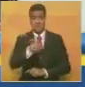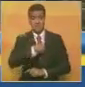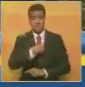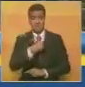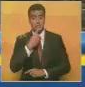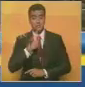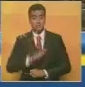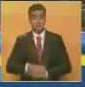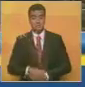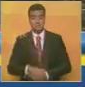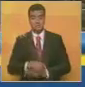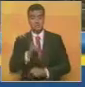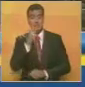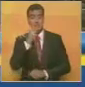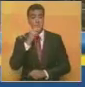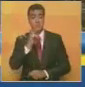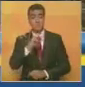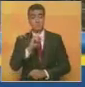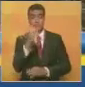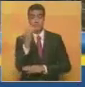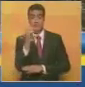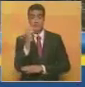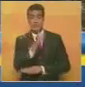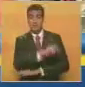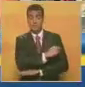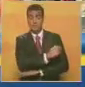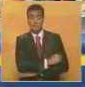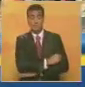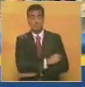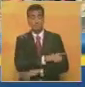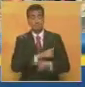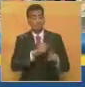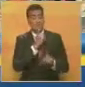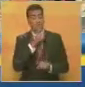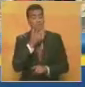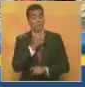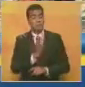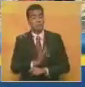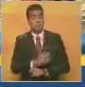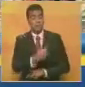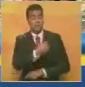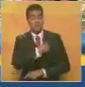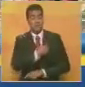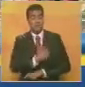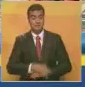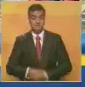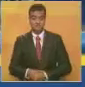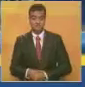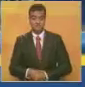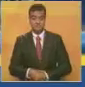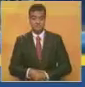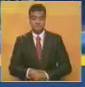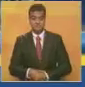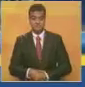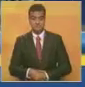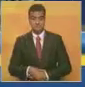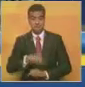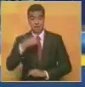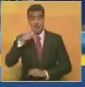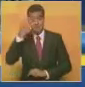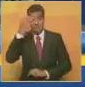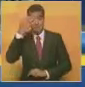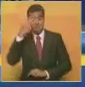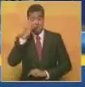hermano. El señor Méndez fue ingresado de emergencia en el hospital de Tinaquillo, pero falleció producto de la herida de bala que recibió en el pecho. Aparentemente